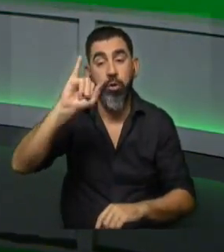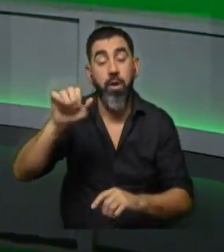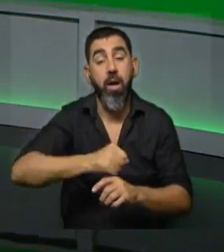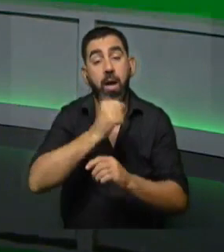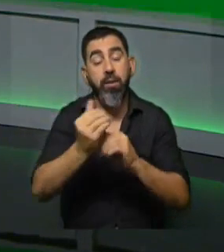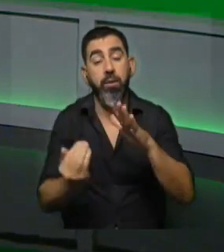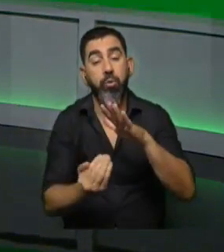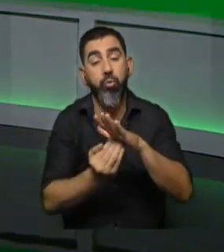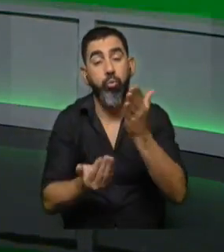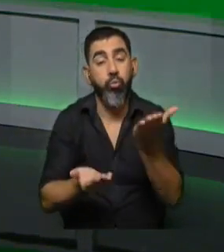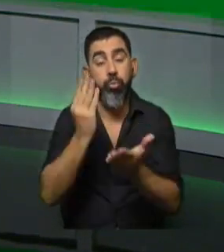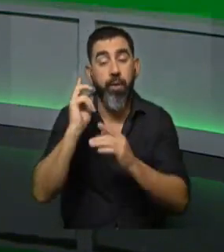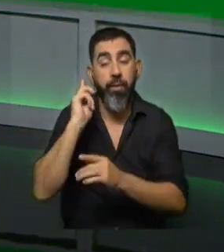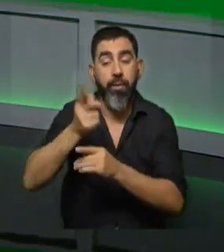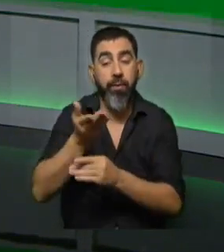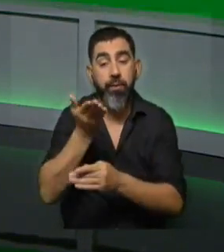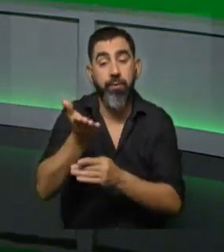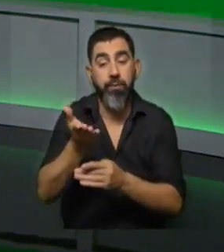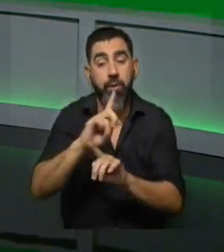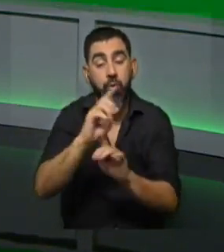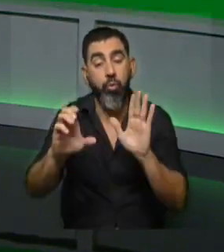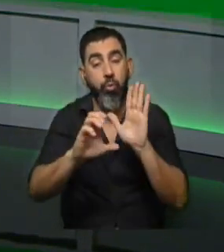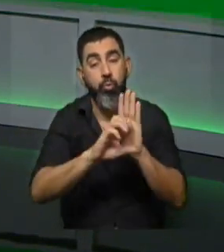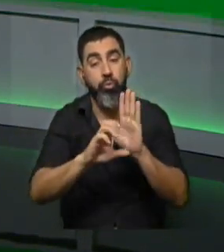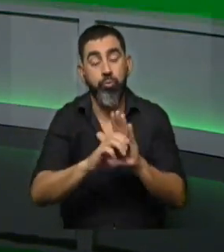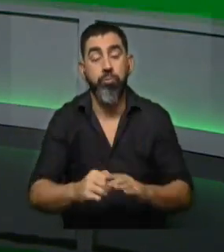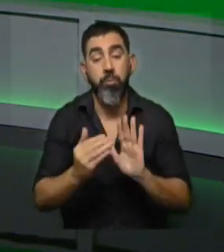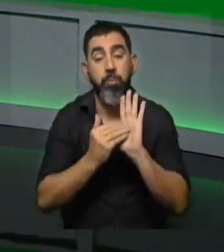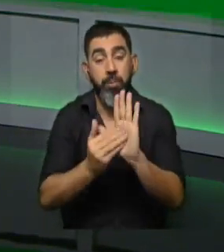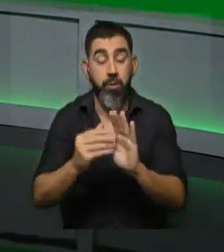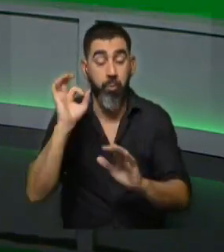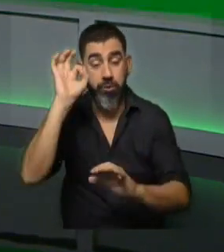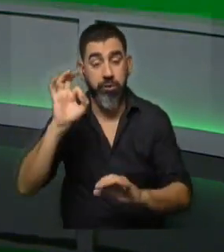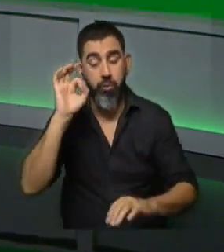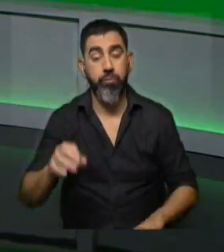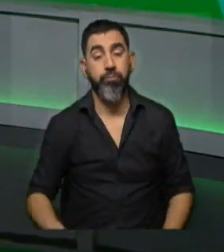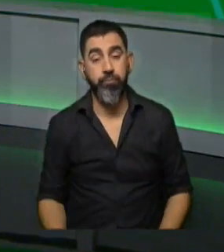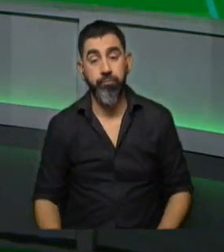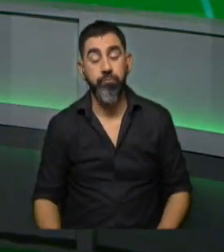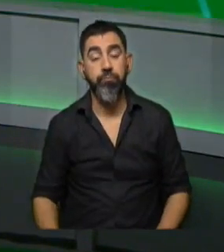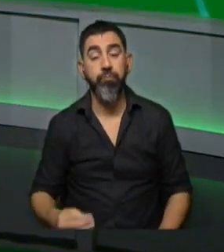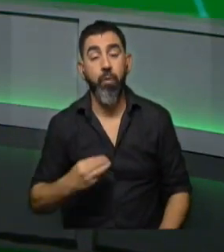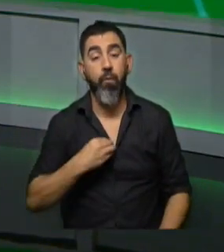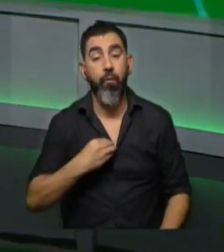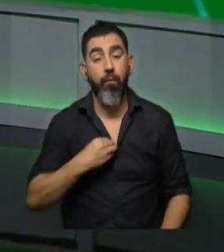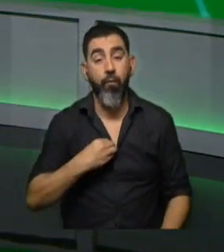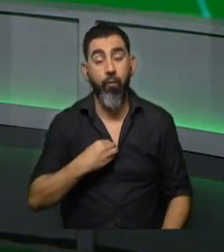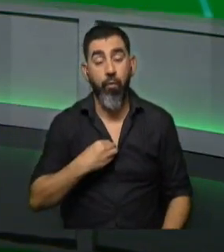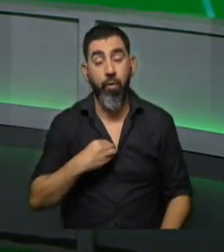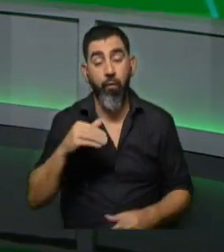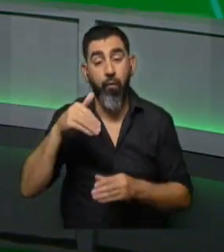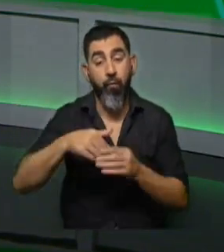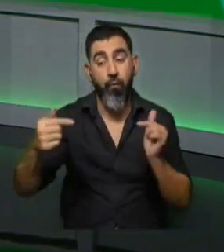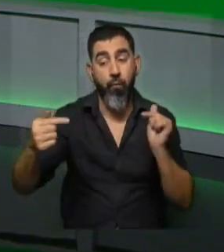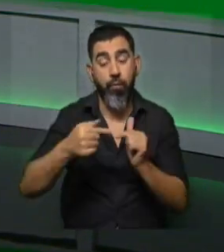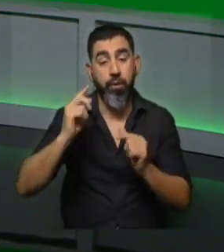que la suprema corte de justicia resuelva el pedido de inconstitucionalidad presentado por el legislador la vocal Ana María Ferraris que votó